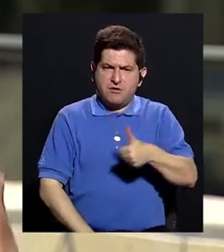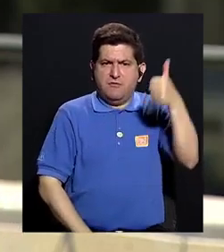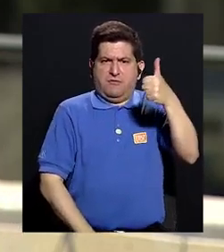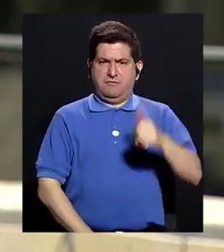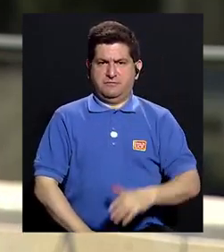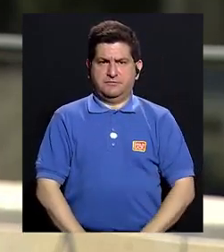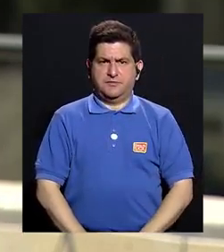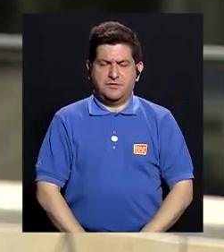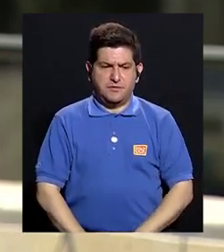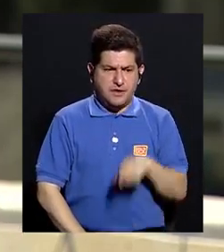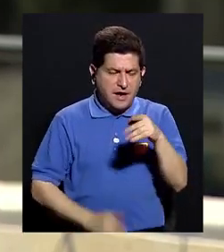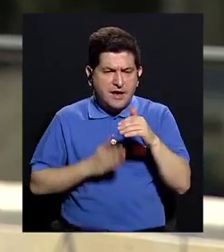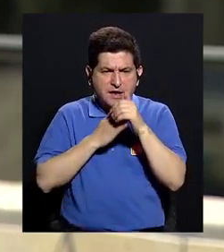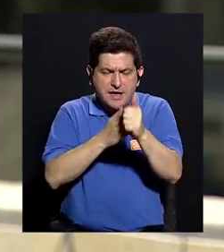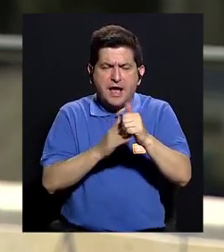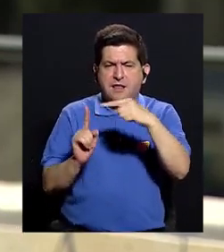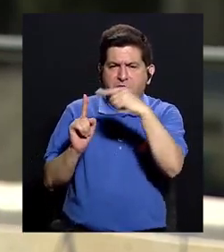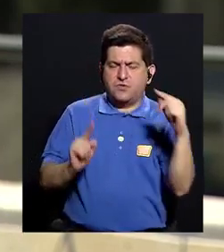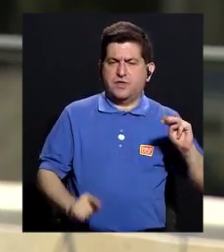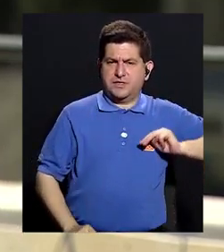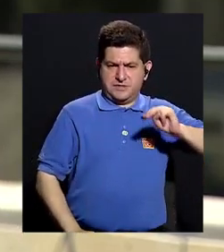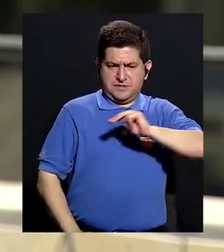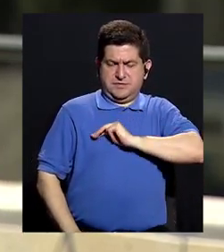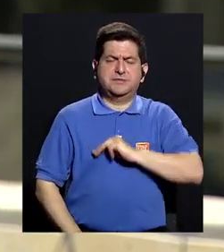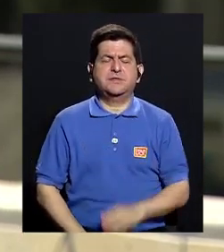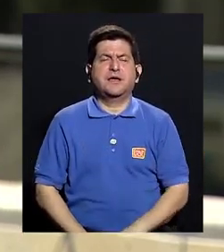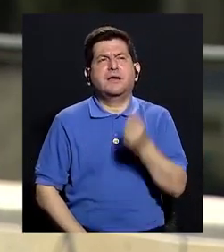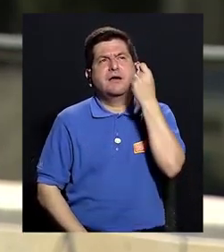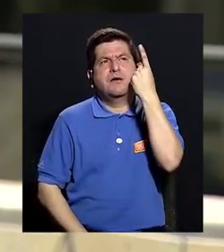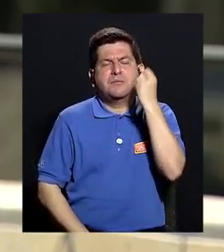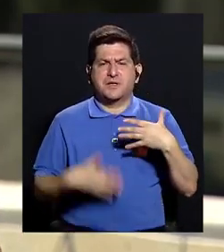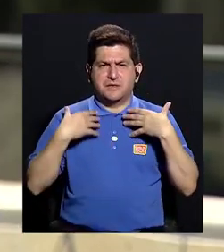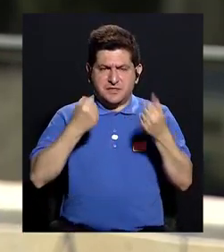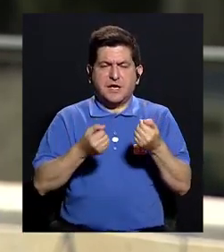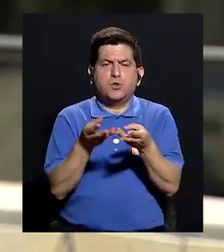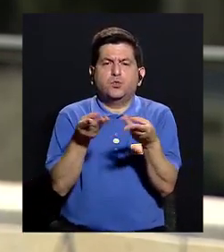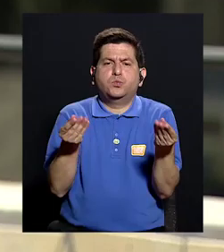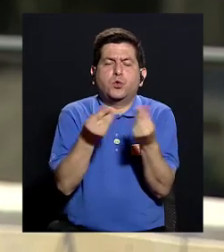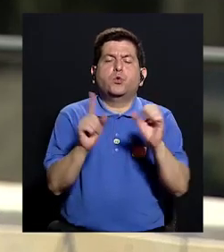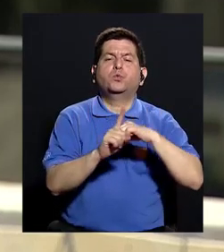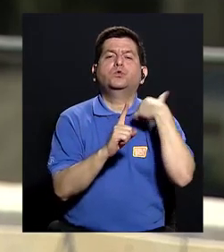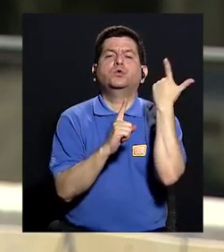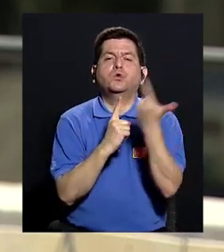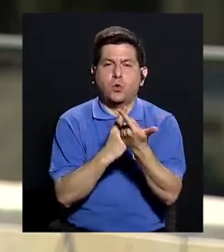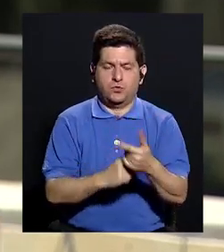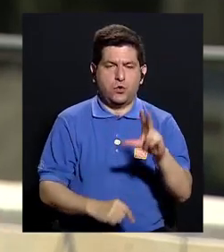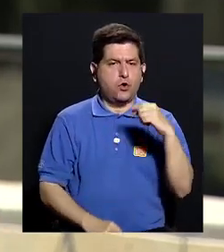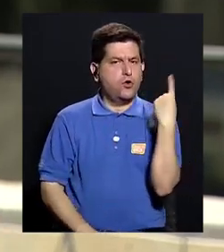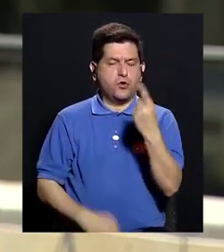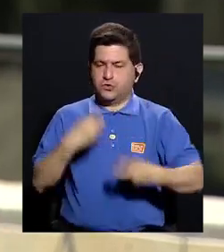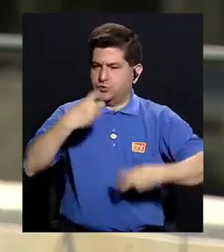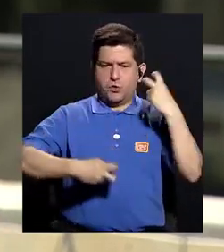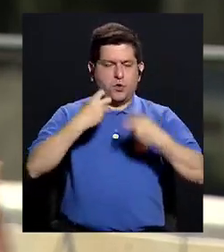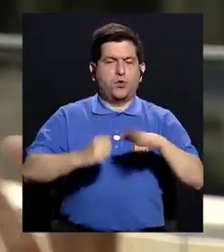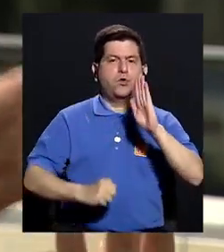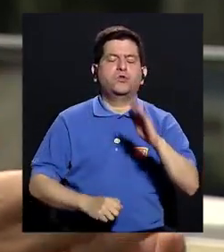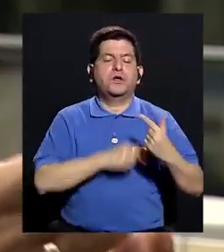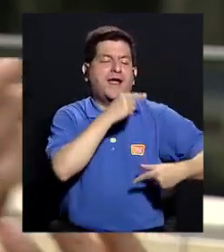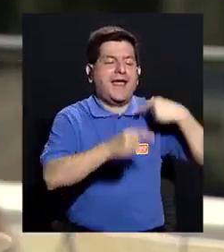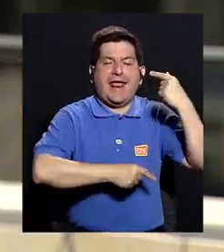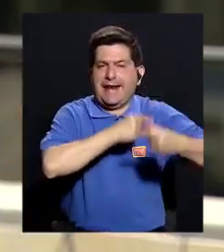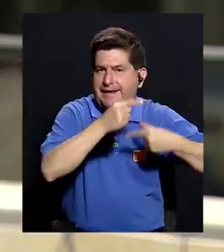que se conduce desde el Ministerio, es entender que la salud es una producción social, que no es solamente un problema de